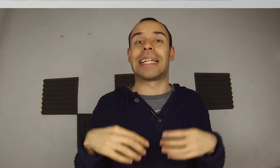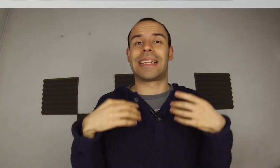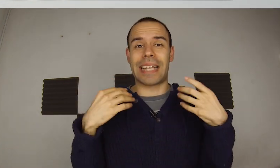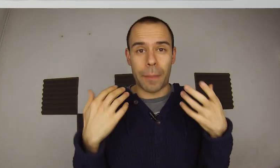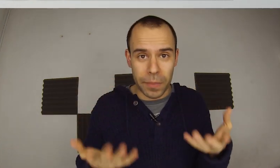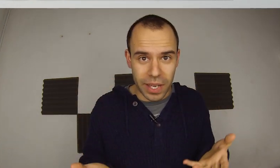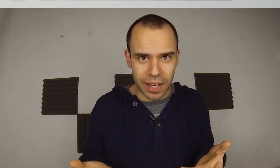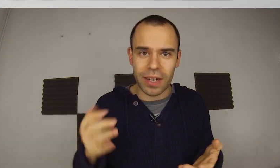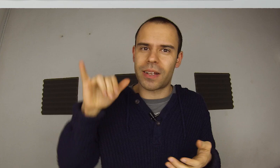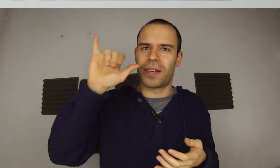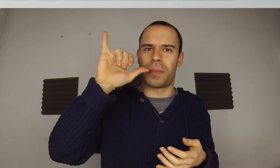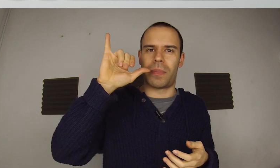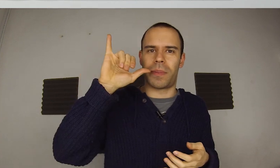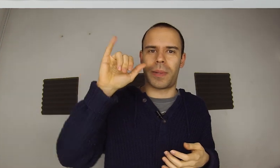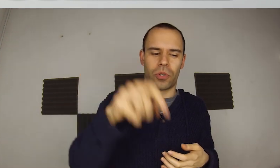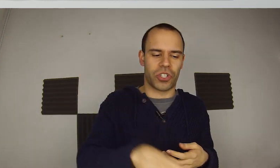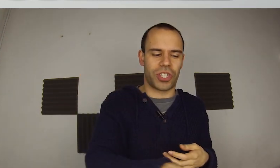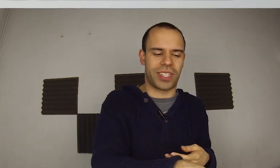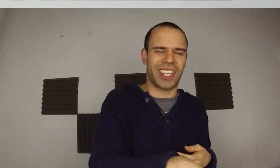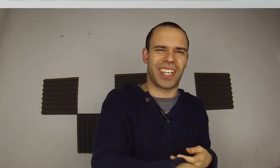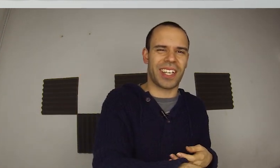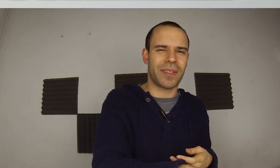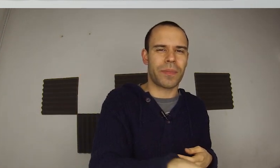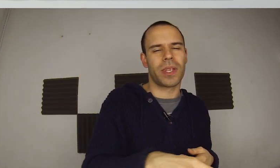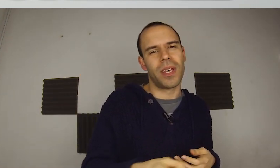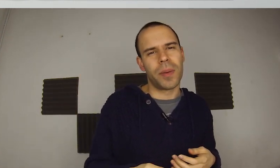también bebemos